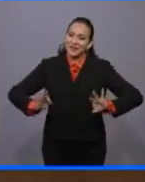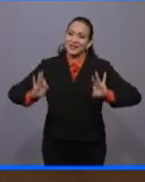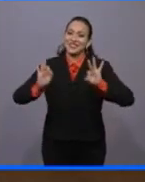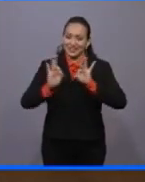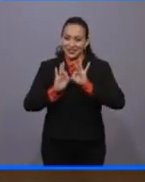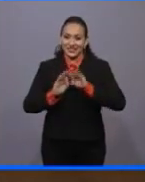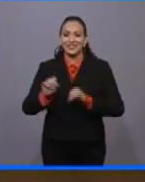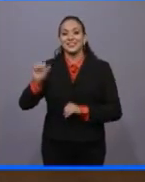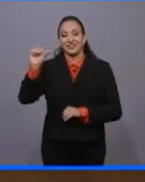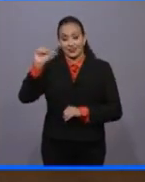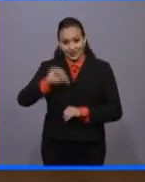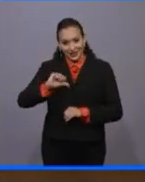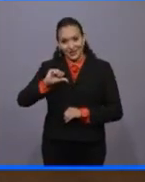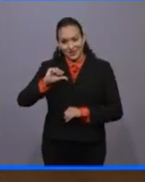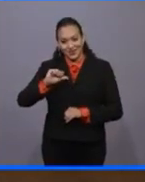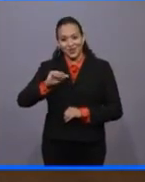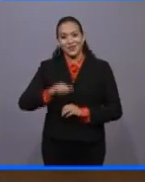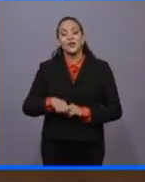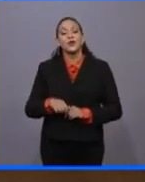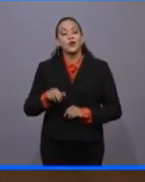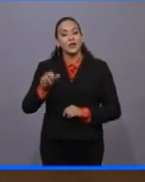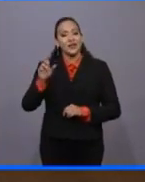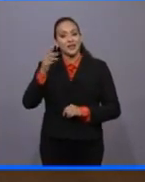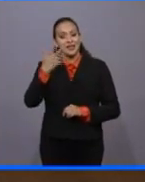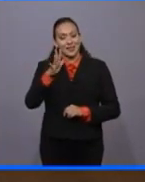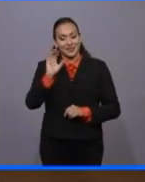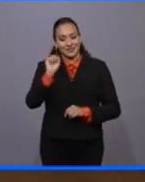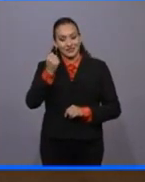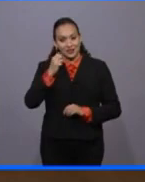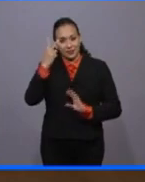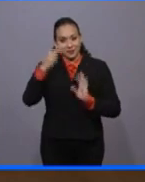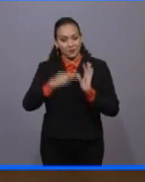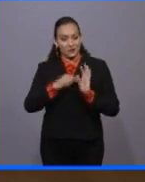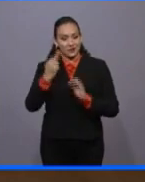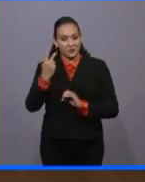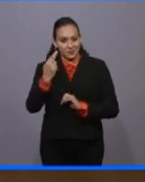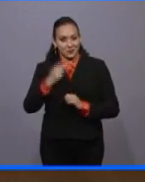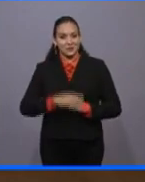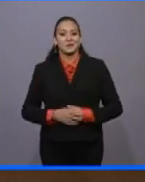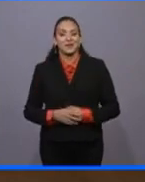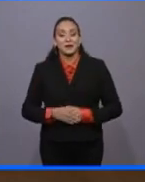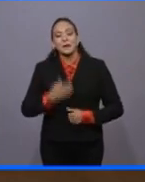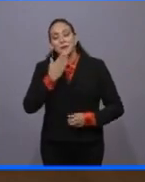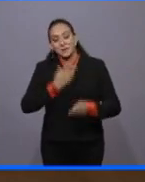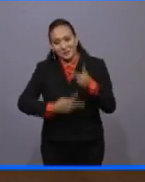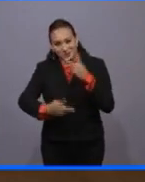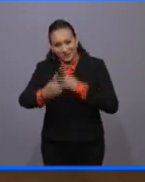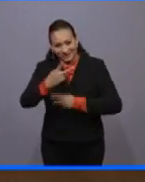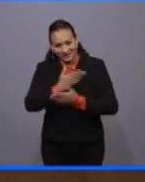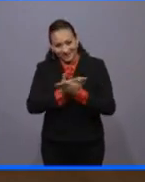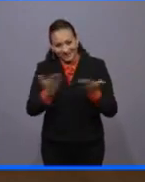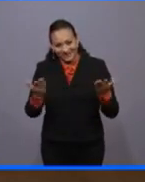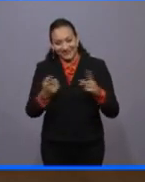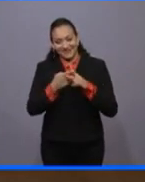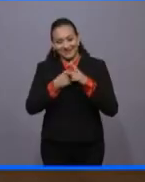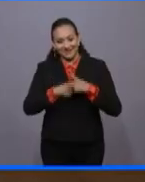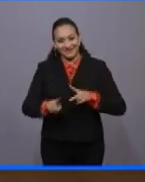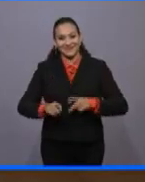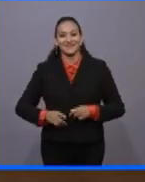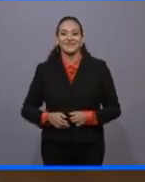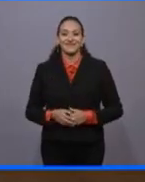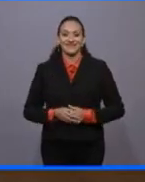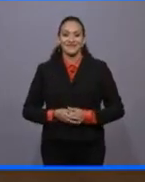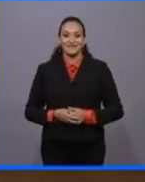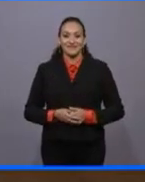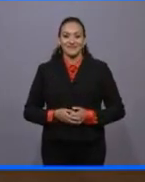más destacadas hasta el momento de este 10 de septiembre de 2025. Bienvenidas, bienvenidos,